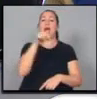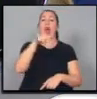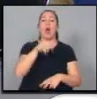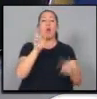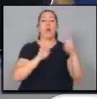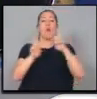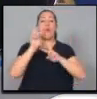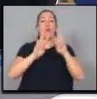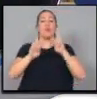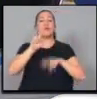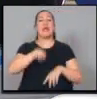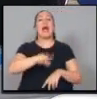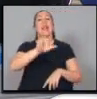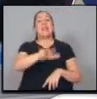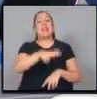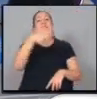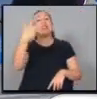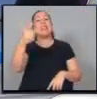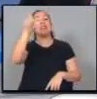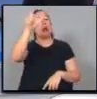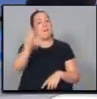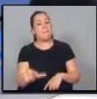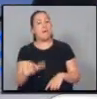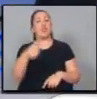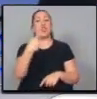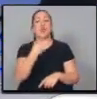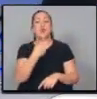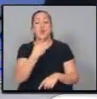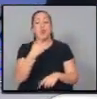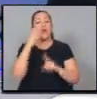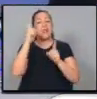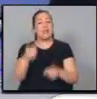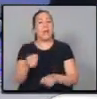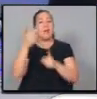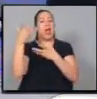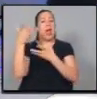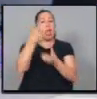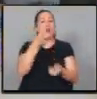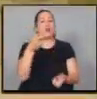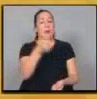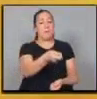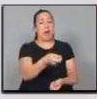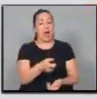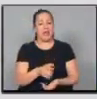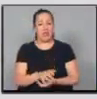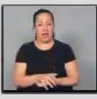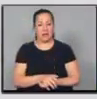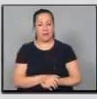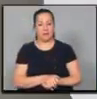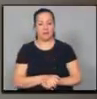a una tercera persona, a un tercer sospechoso de haber participado de ese crimen.